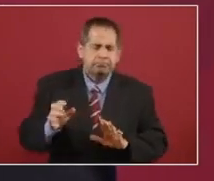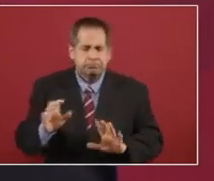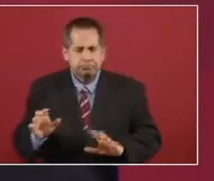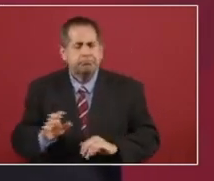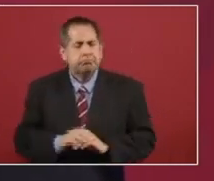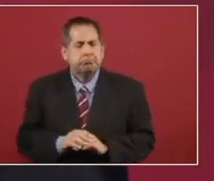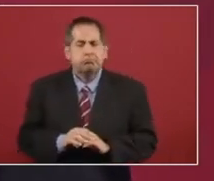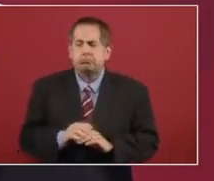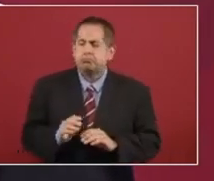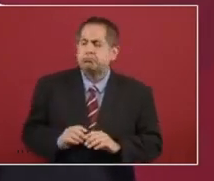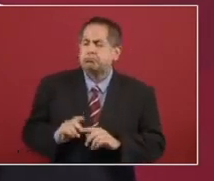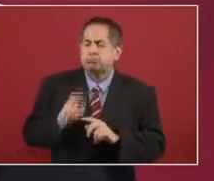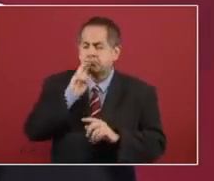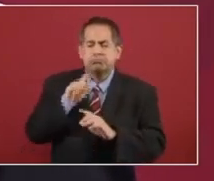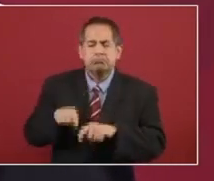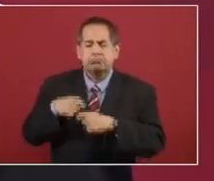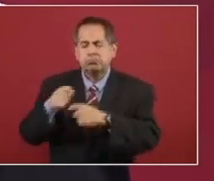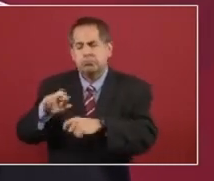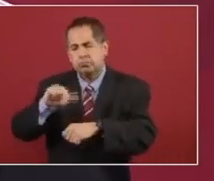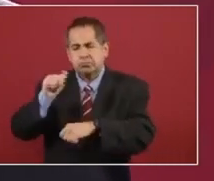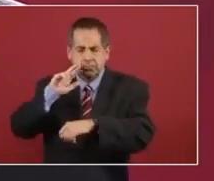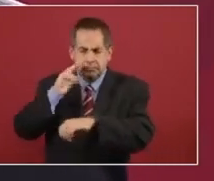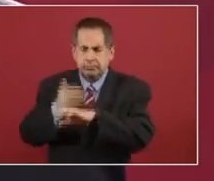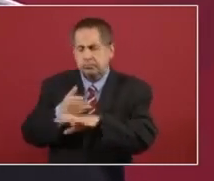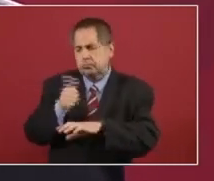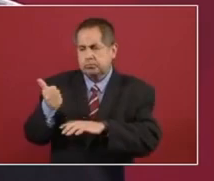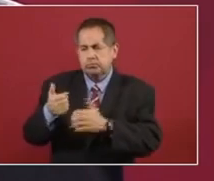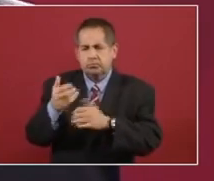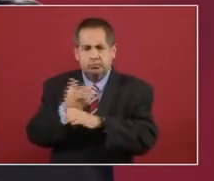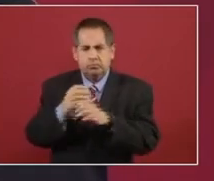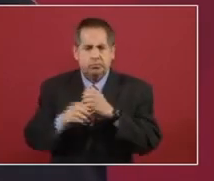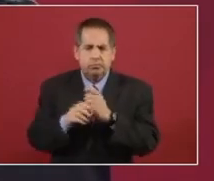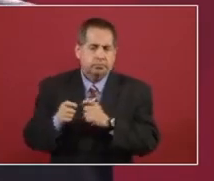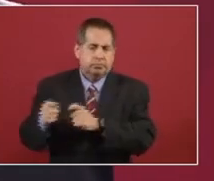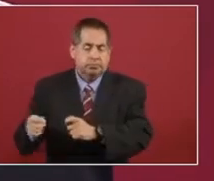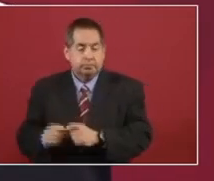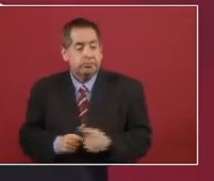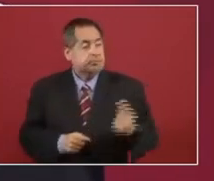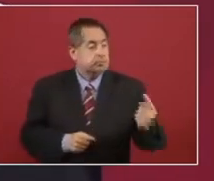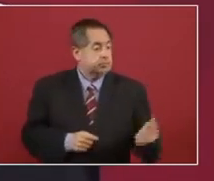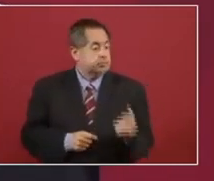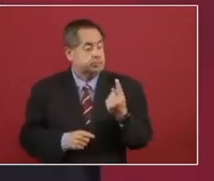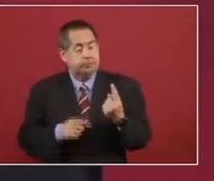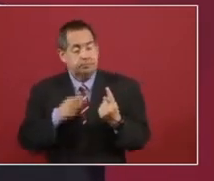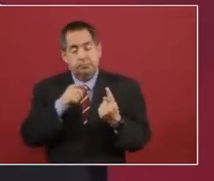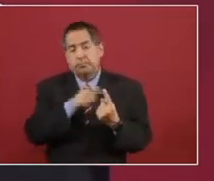participar en otra responsabilidad, y entró